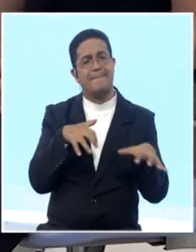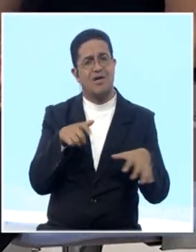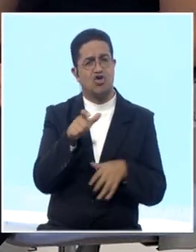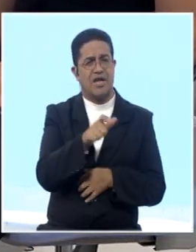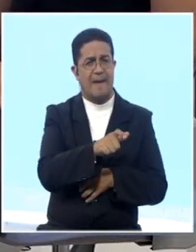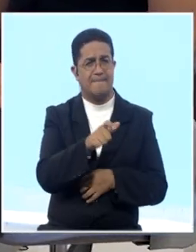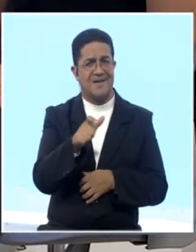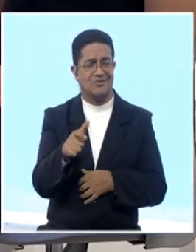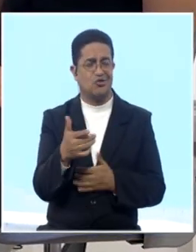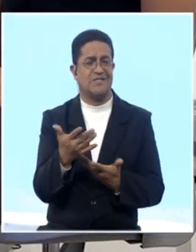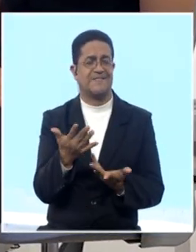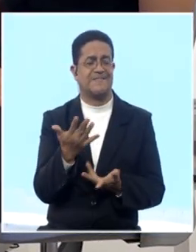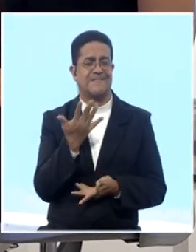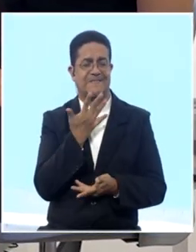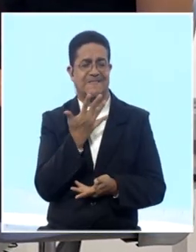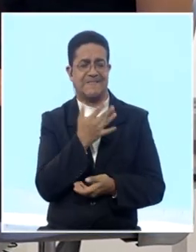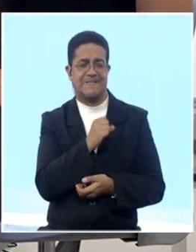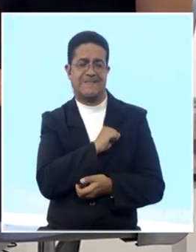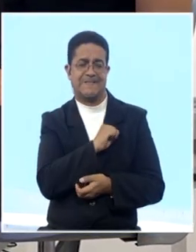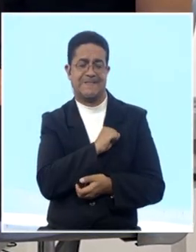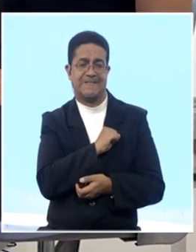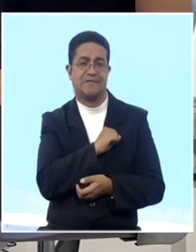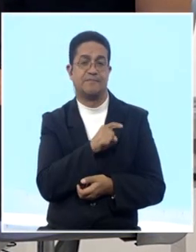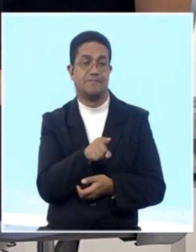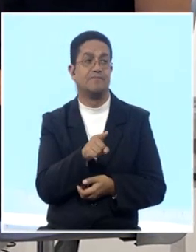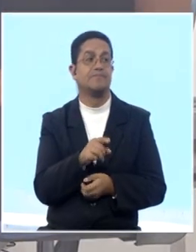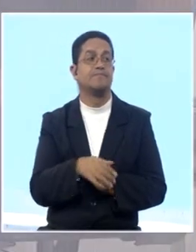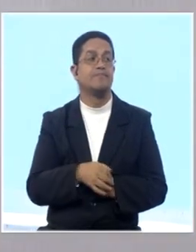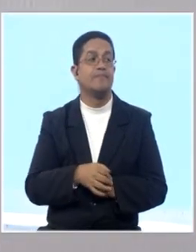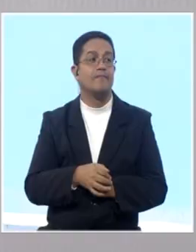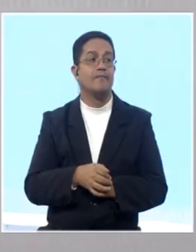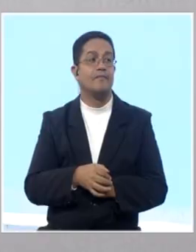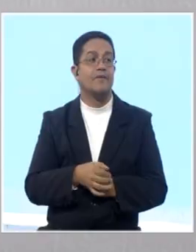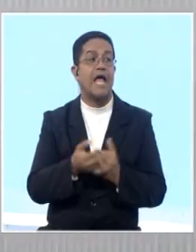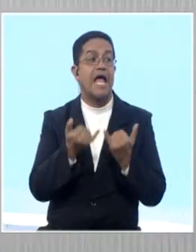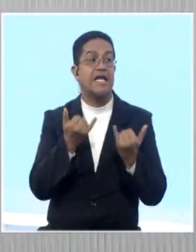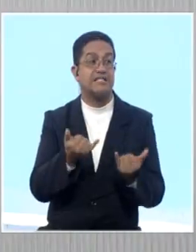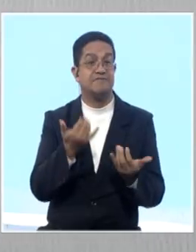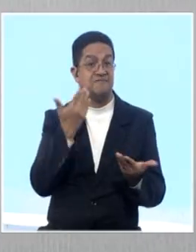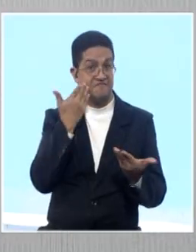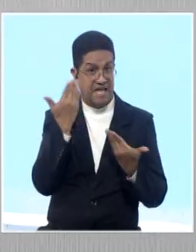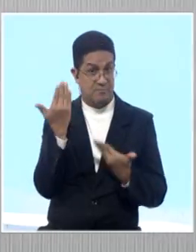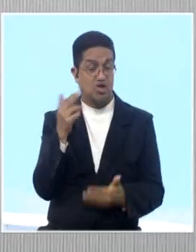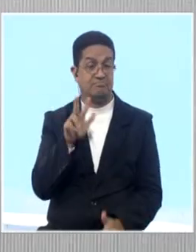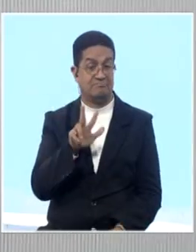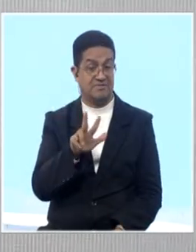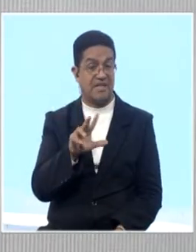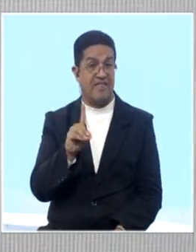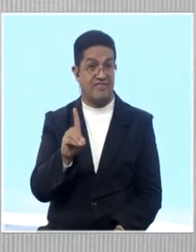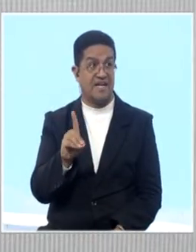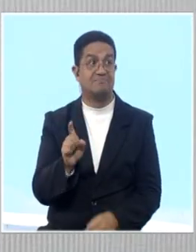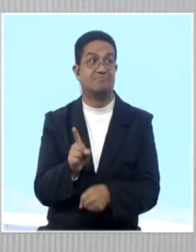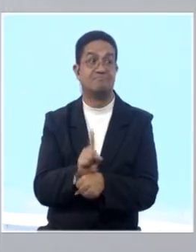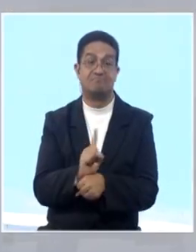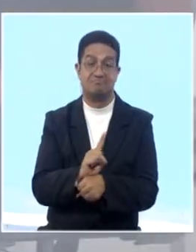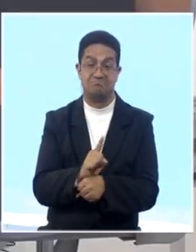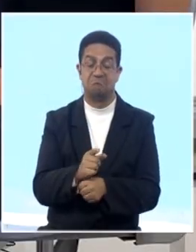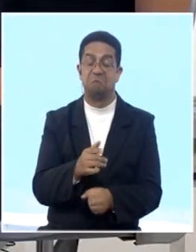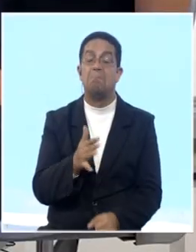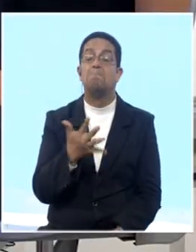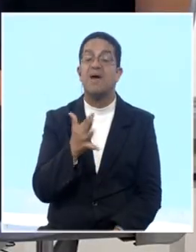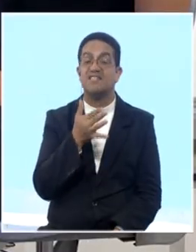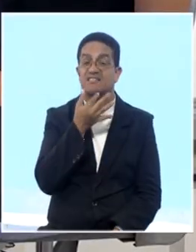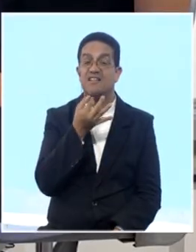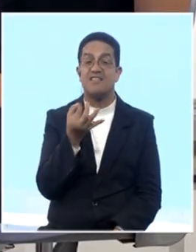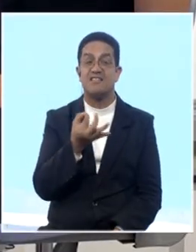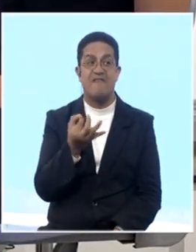que un poco más de recelo. Ahí vemos como de una forma 3D, sí, realmente muy realista, te va mostrando